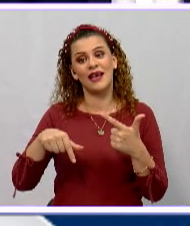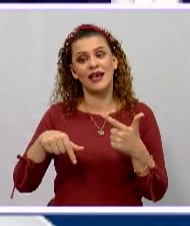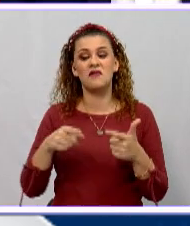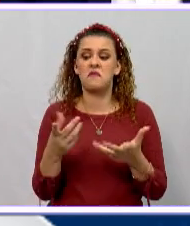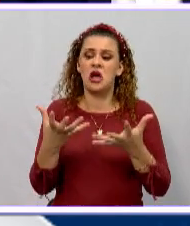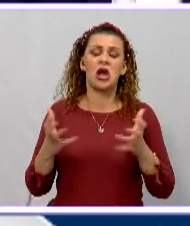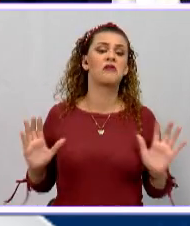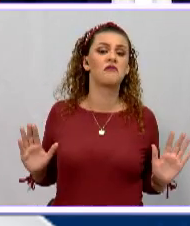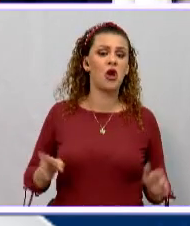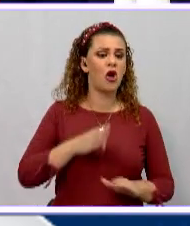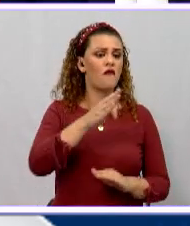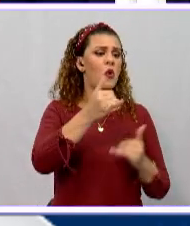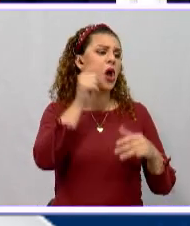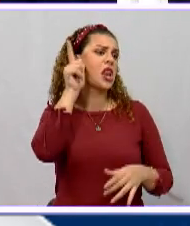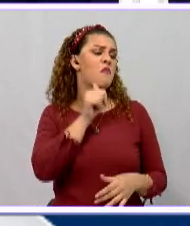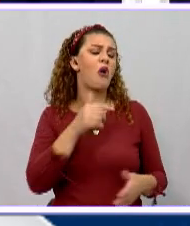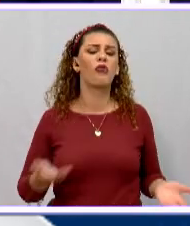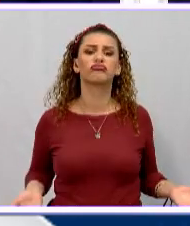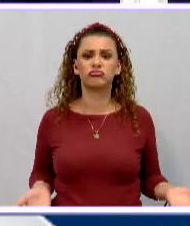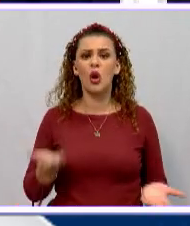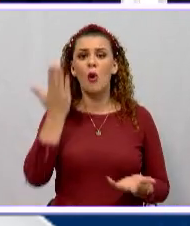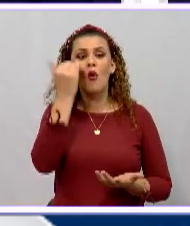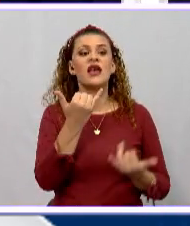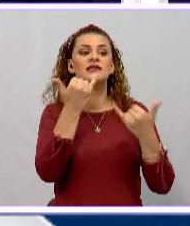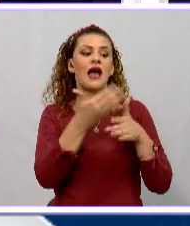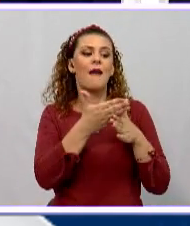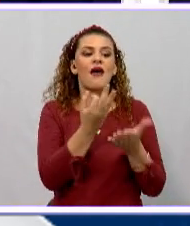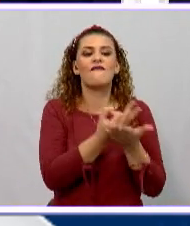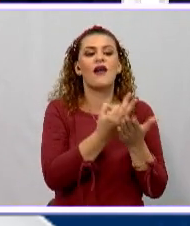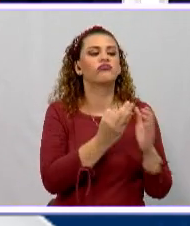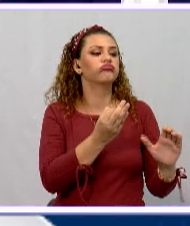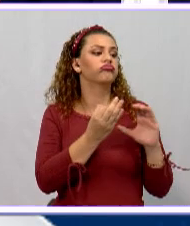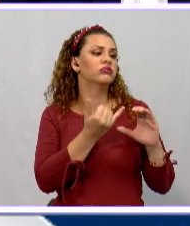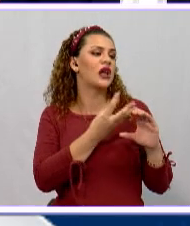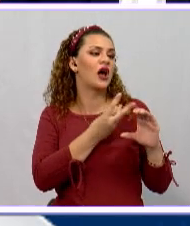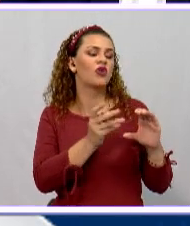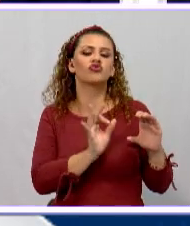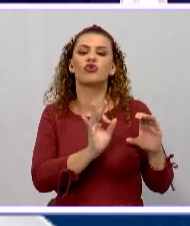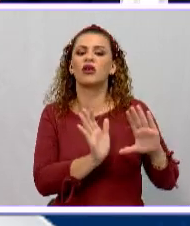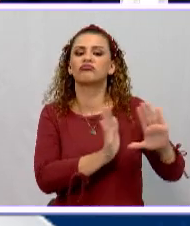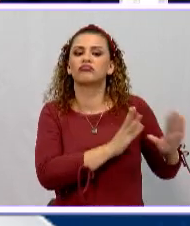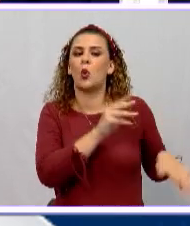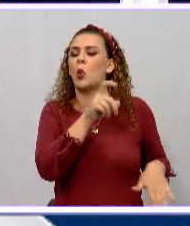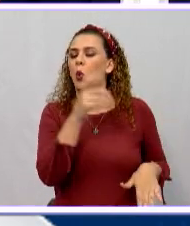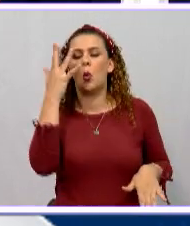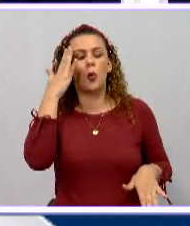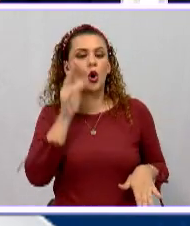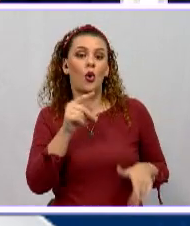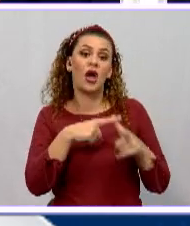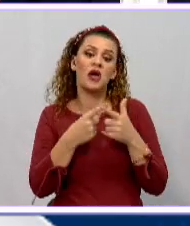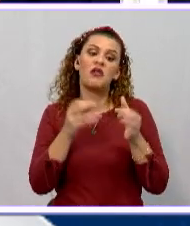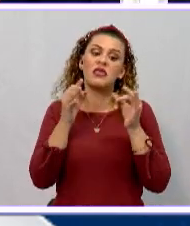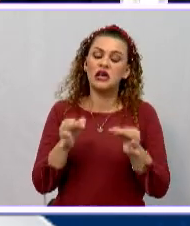roncó y se fue a jugar el limón Por qué Porque ya la parte financiera ya la tienen resuelta la tiene resuelta entonces